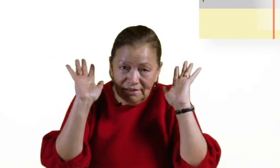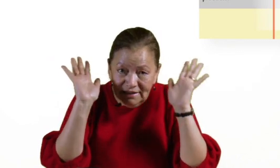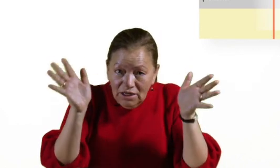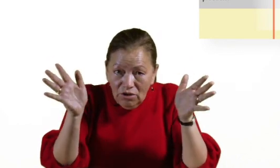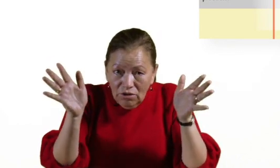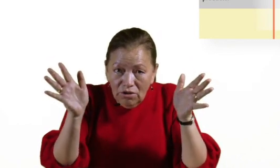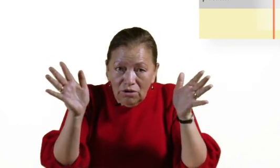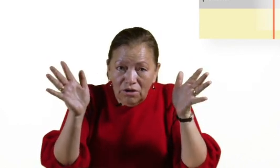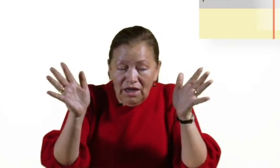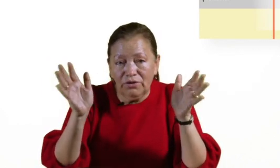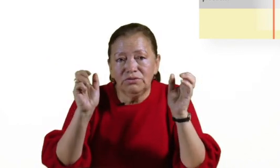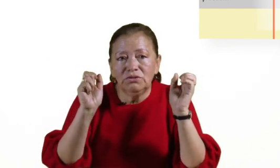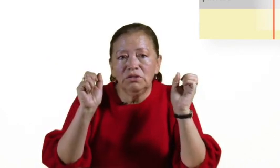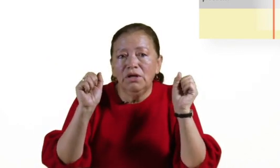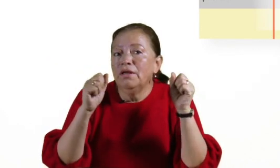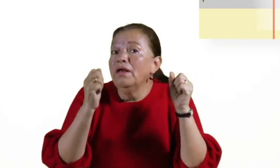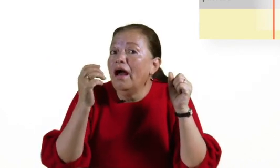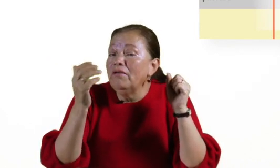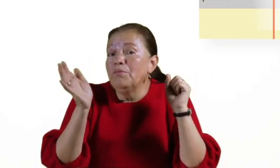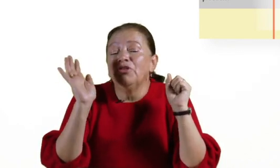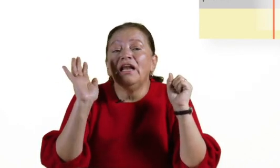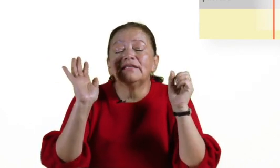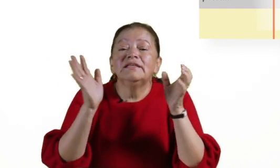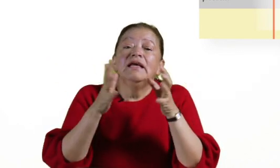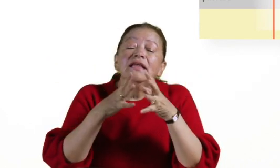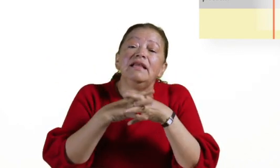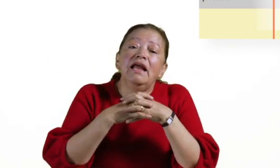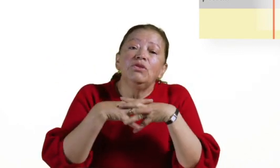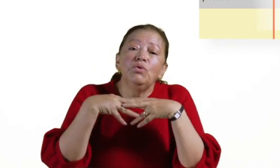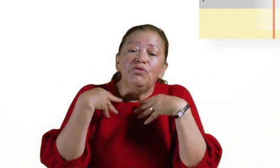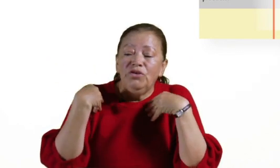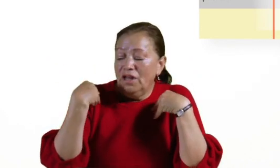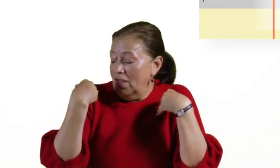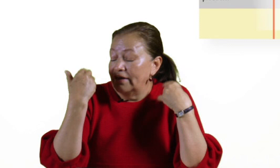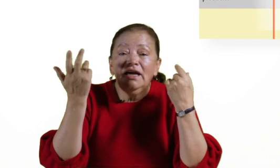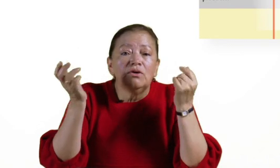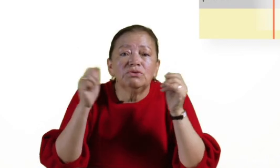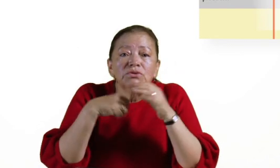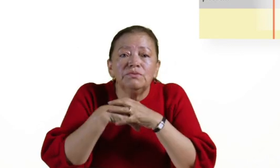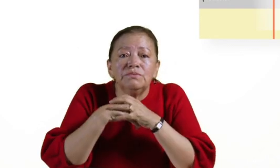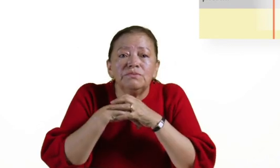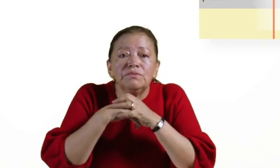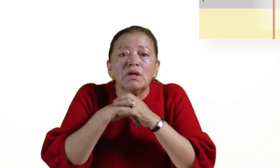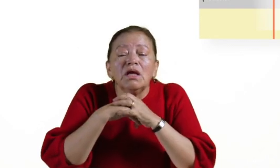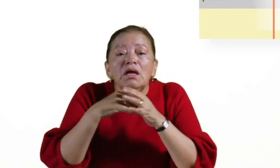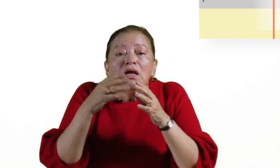los 25 carros. Hablemos de las de la industria de sacos.